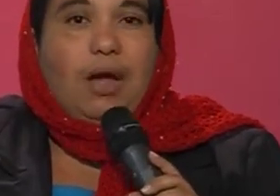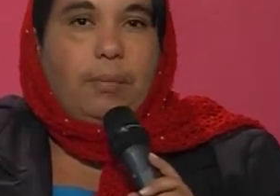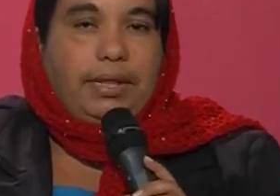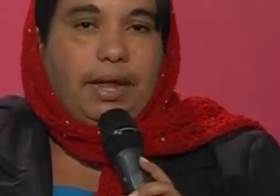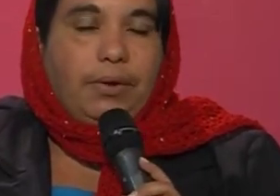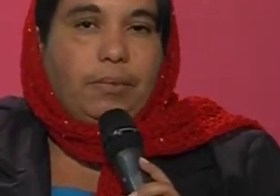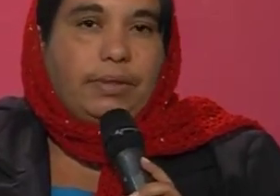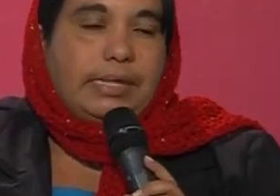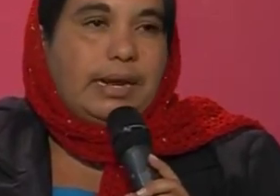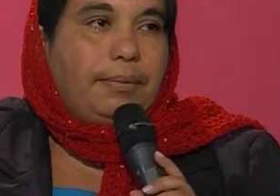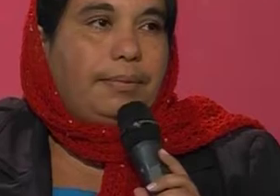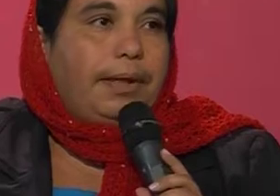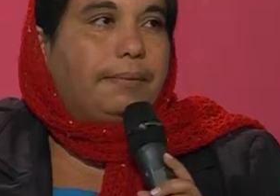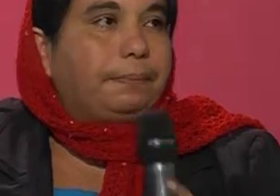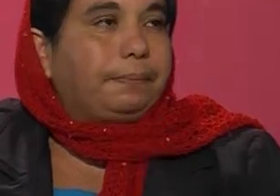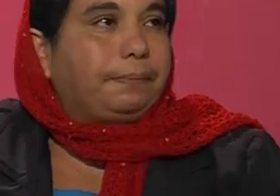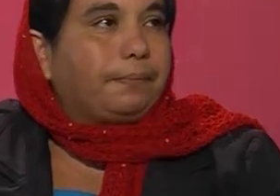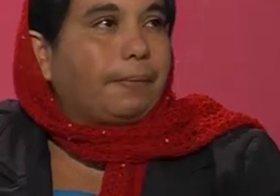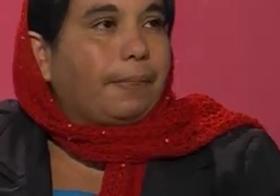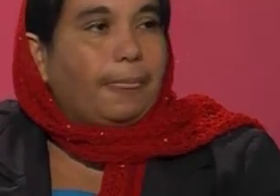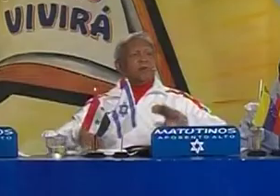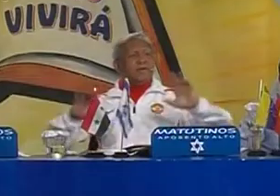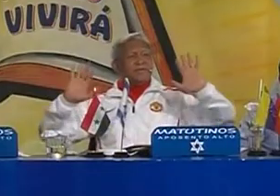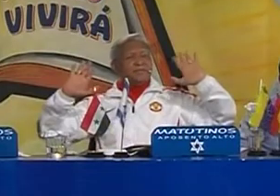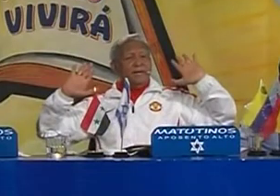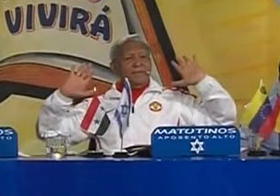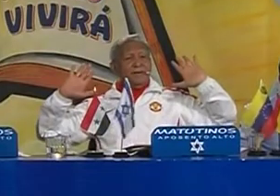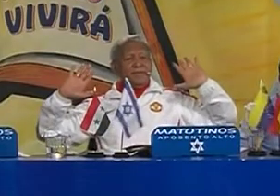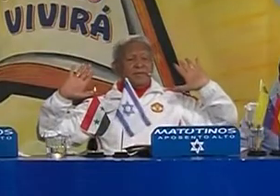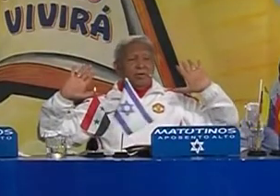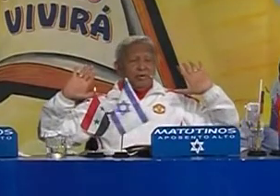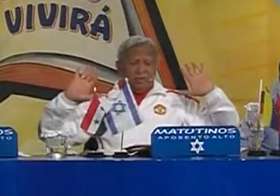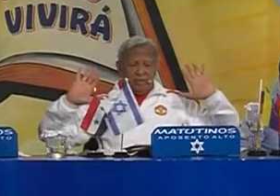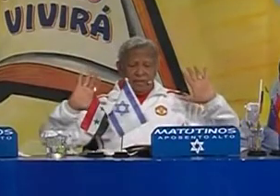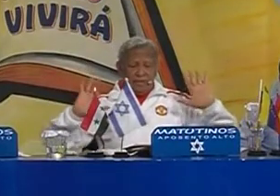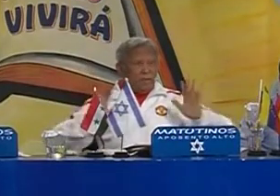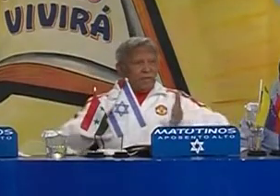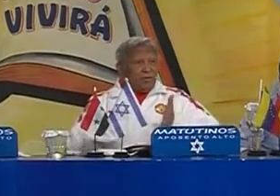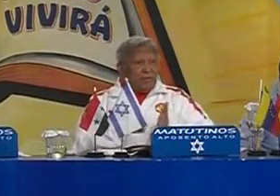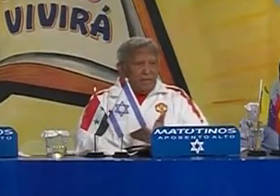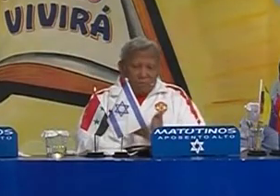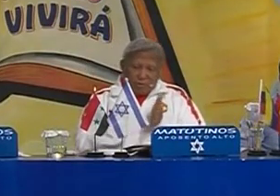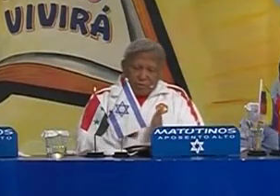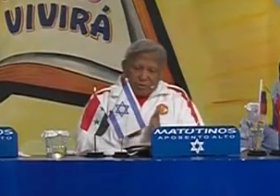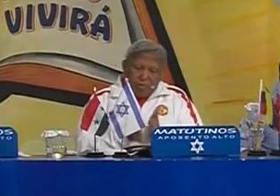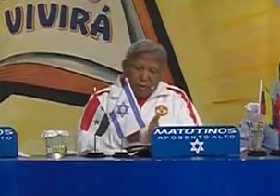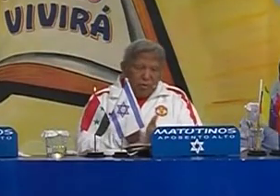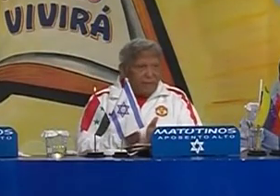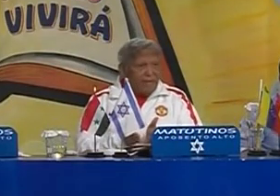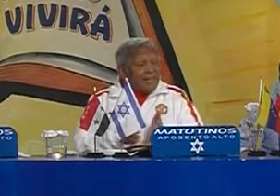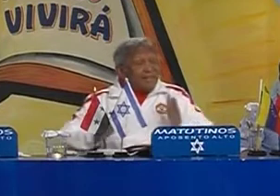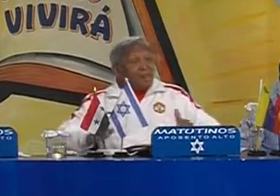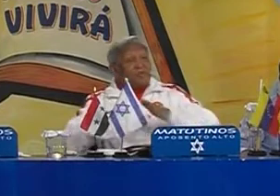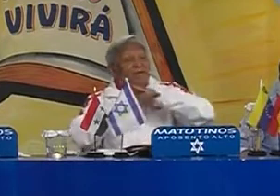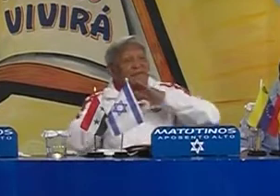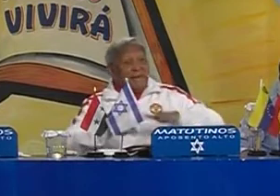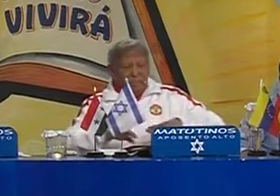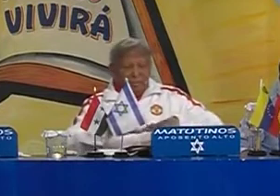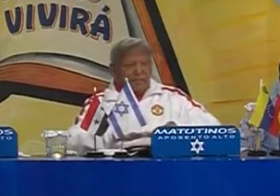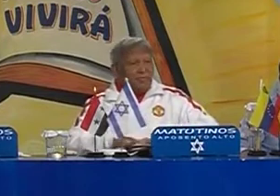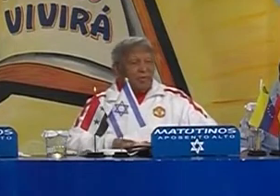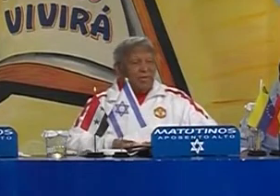ciencia se ha aumentado, como dice la Biblia. Toda la gloria sea para el Señor. Hermanos queridos, nosotros hoy